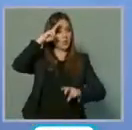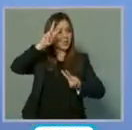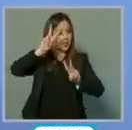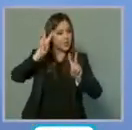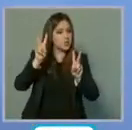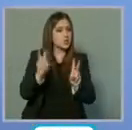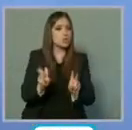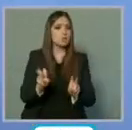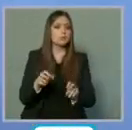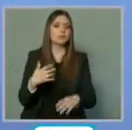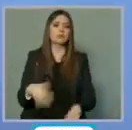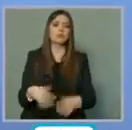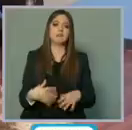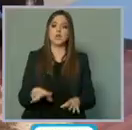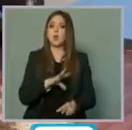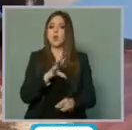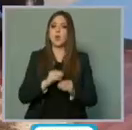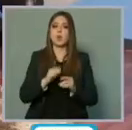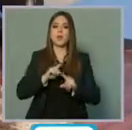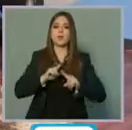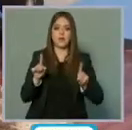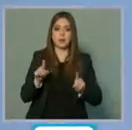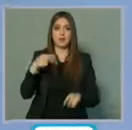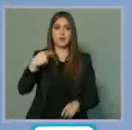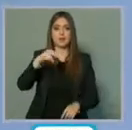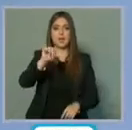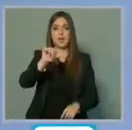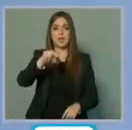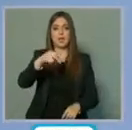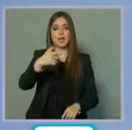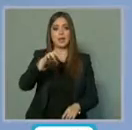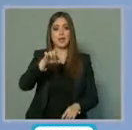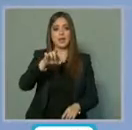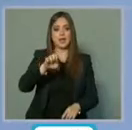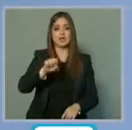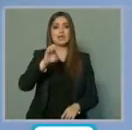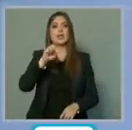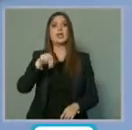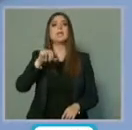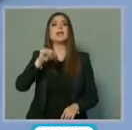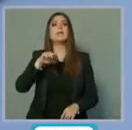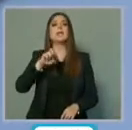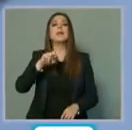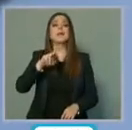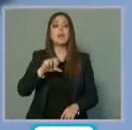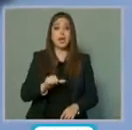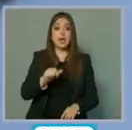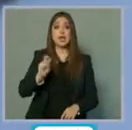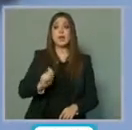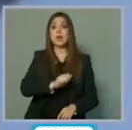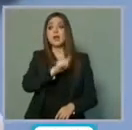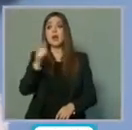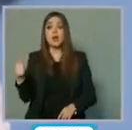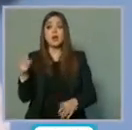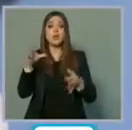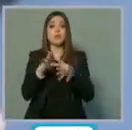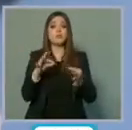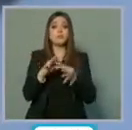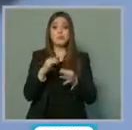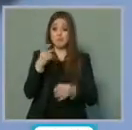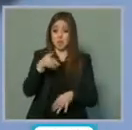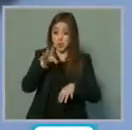ya nos dirás. Muy, muy compleja. La obra se llama Ángeles en América, es la primera parte, el milenio se aproxima, pero en